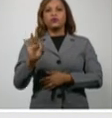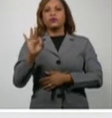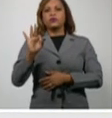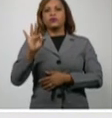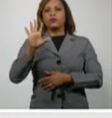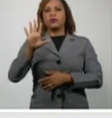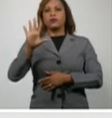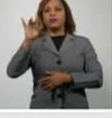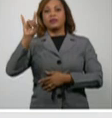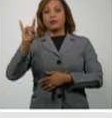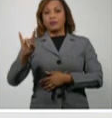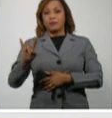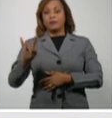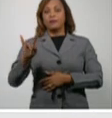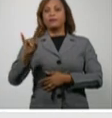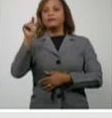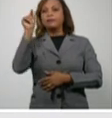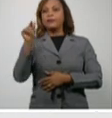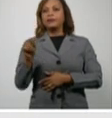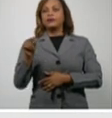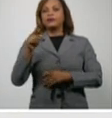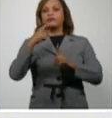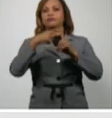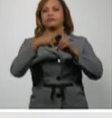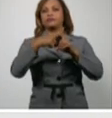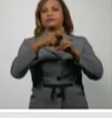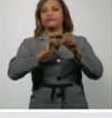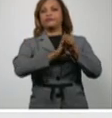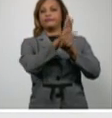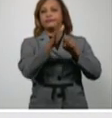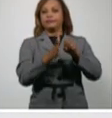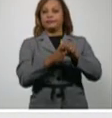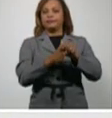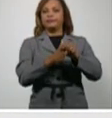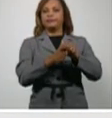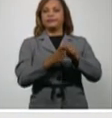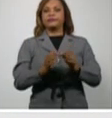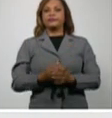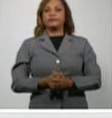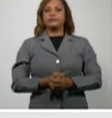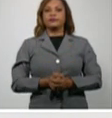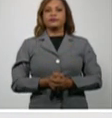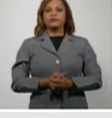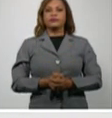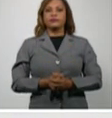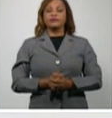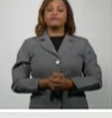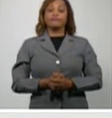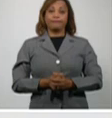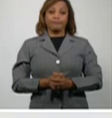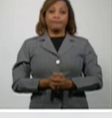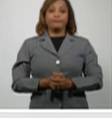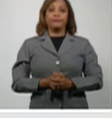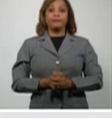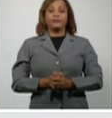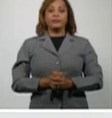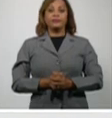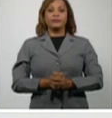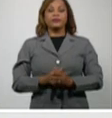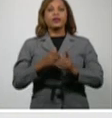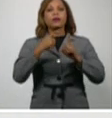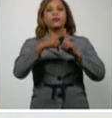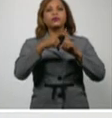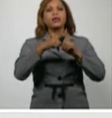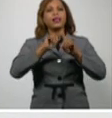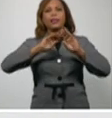859 personas con la COVID-19. Eso da una positividad de las muestras